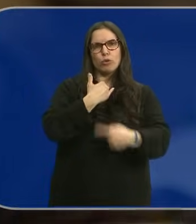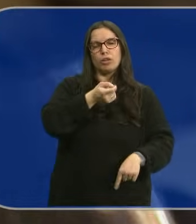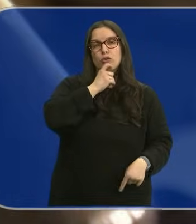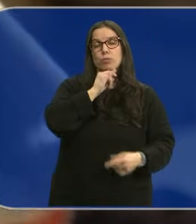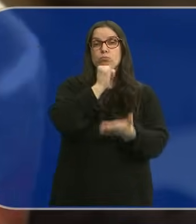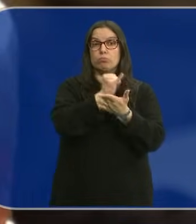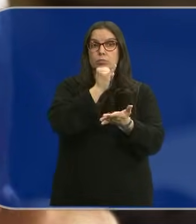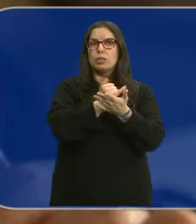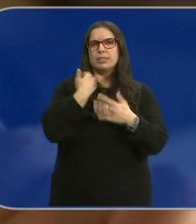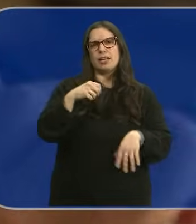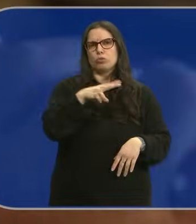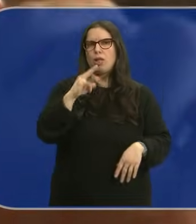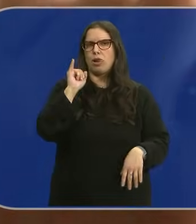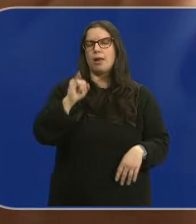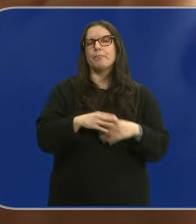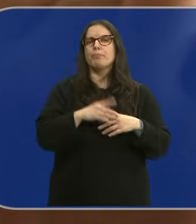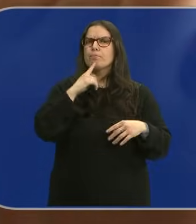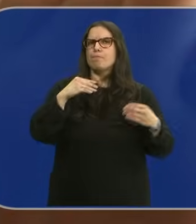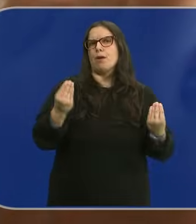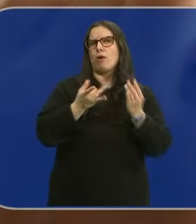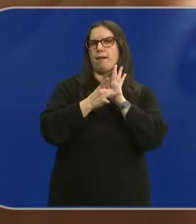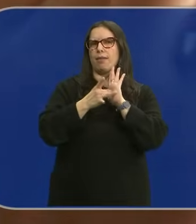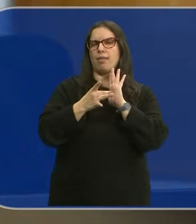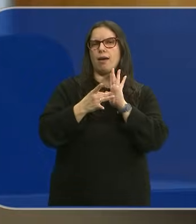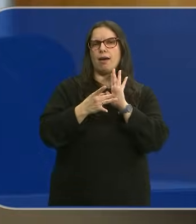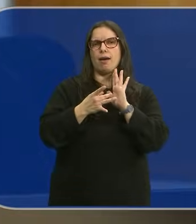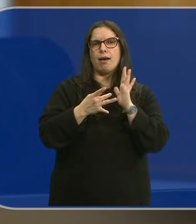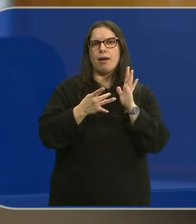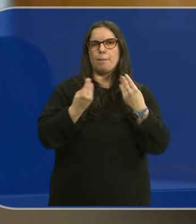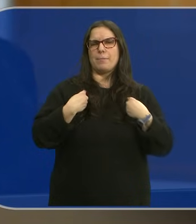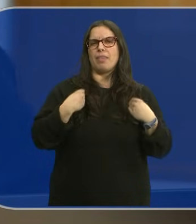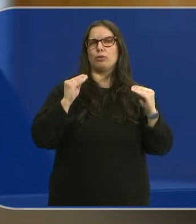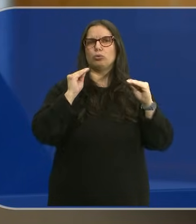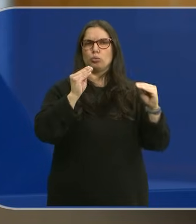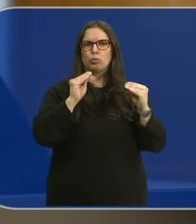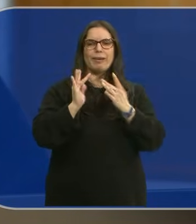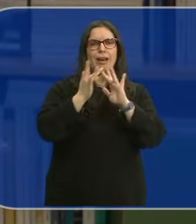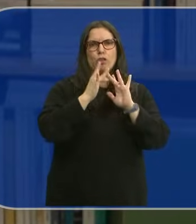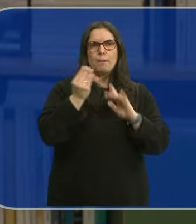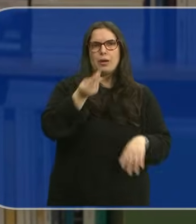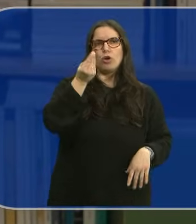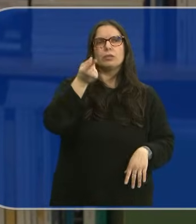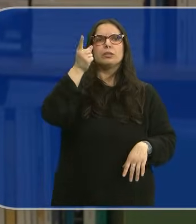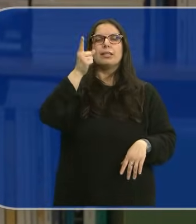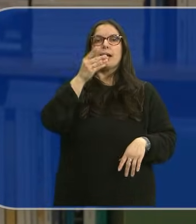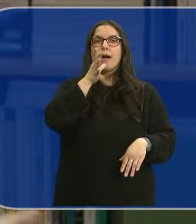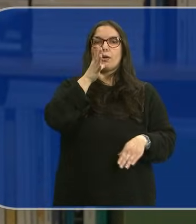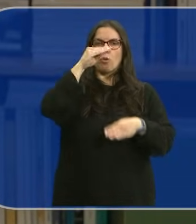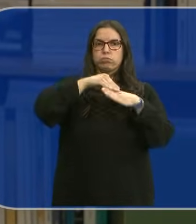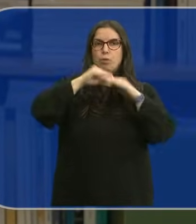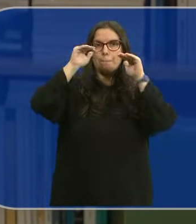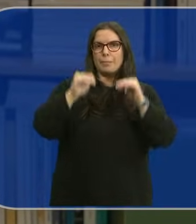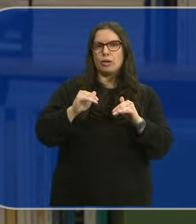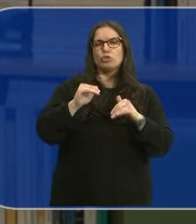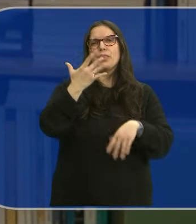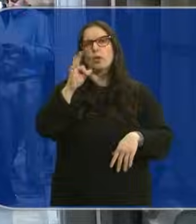El programa piloto ya deja resultados. Una mejora en la calidad de su vida, de sus relaciones. Se reduce el consumo de alcohol hasta un